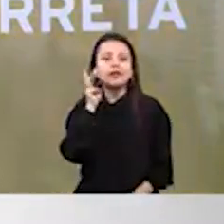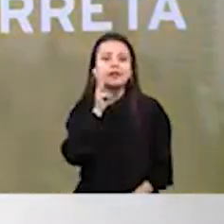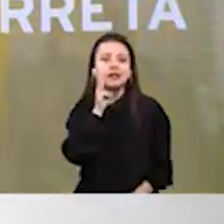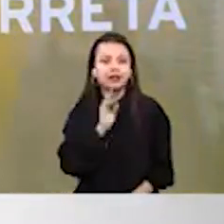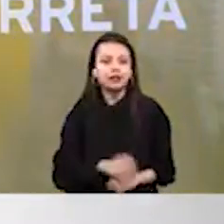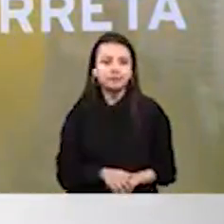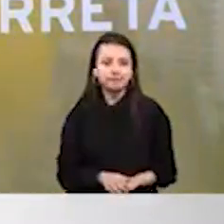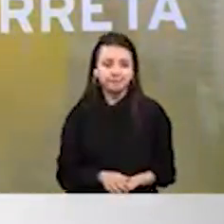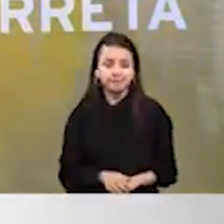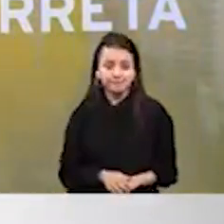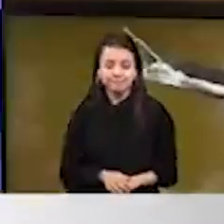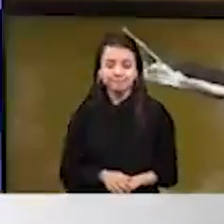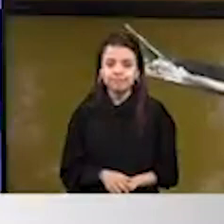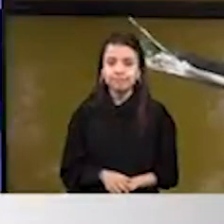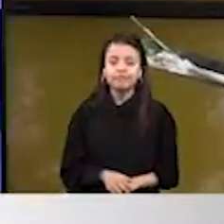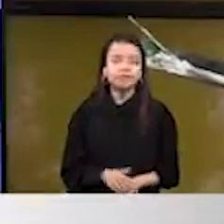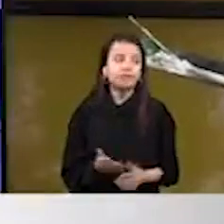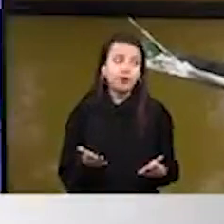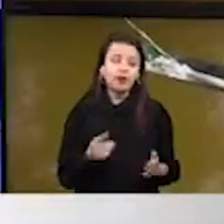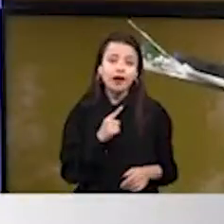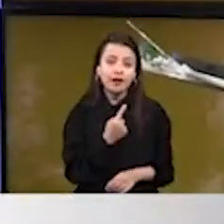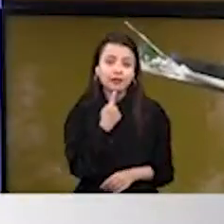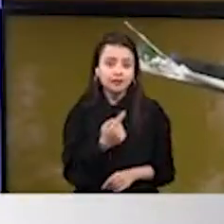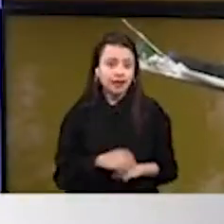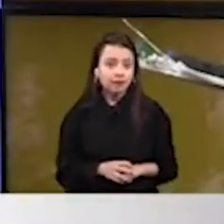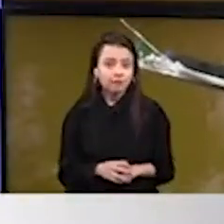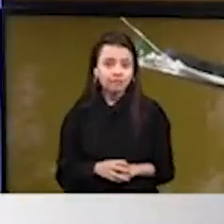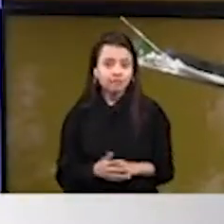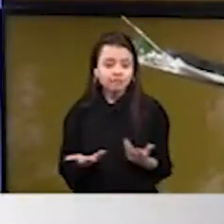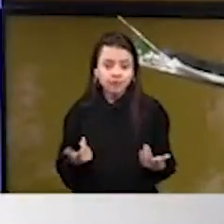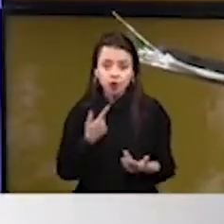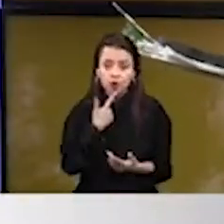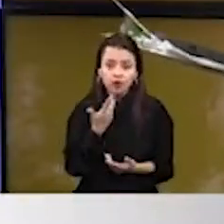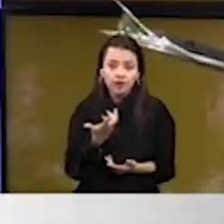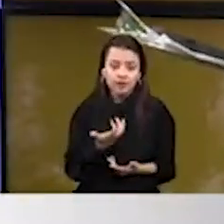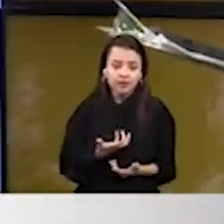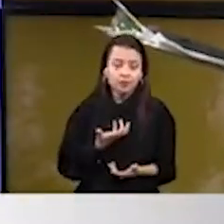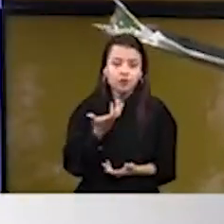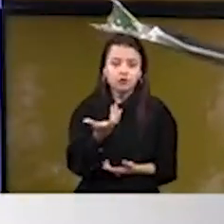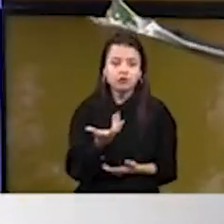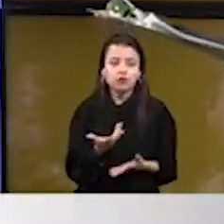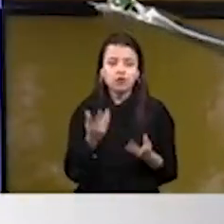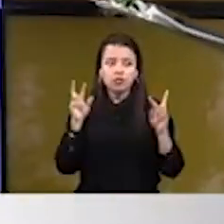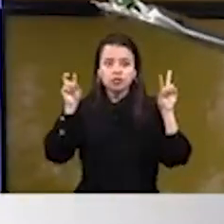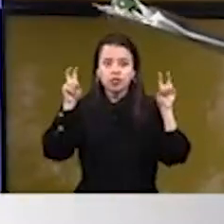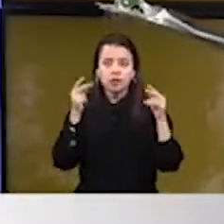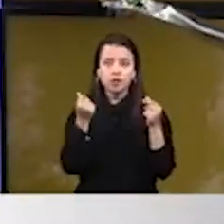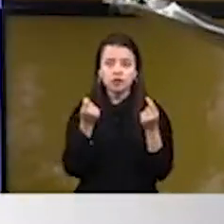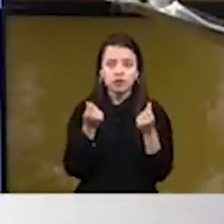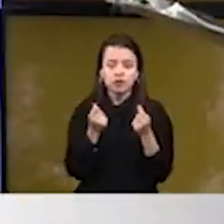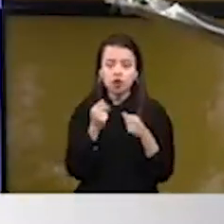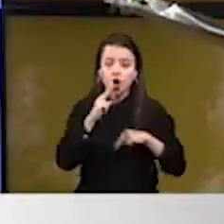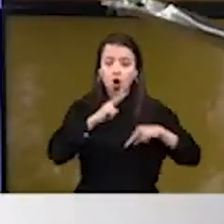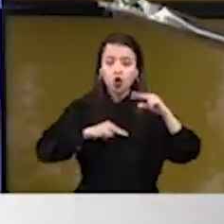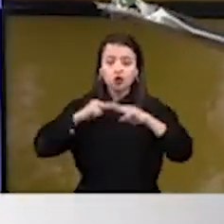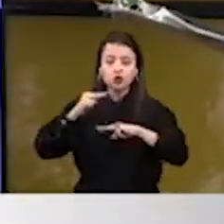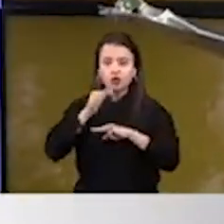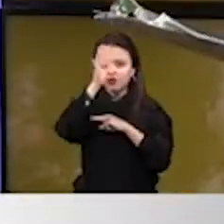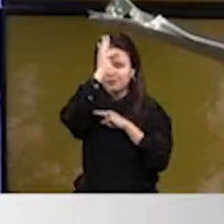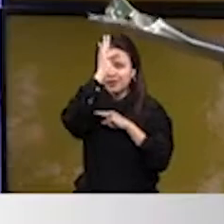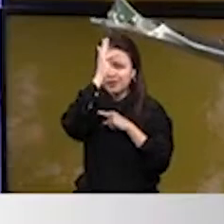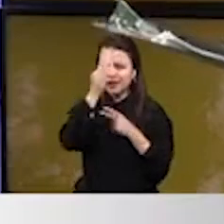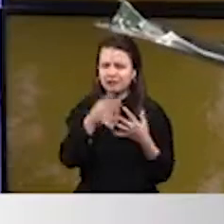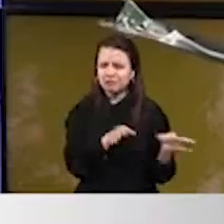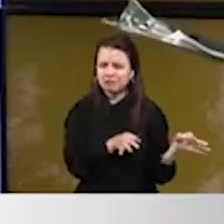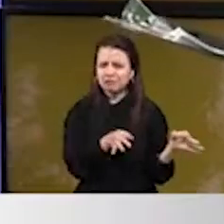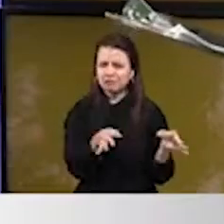sí, señor. Ahí está, comprobando realmente lo que está ocurriendo con esta promesa, construir hospitales que